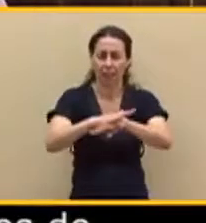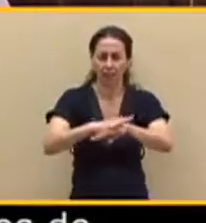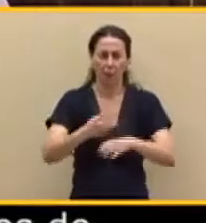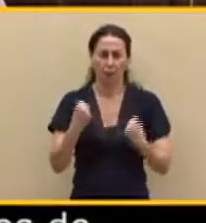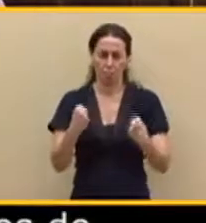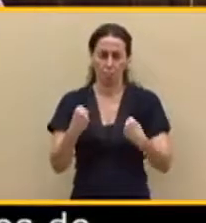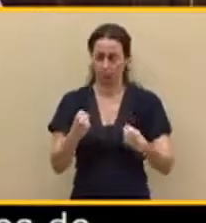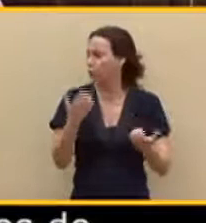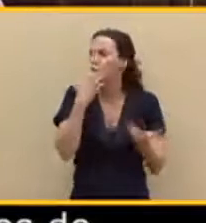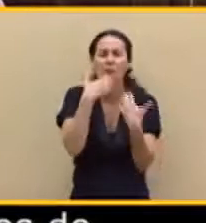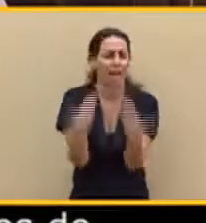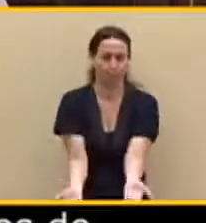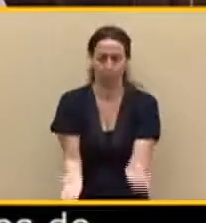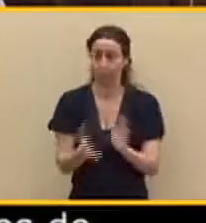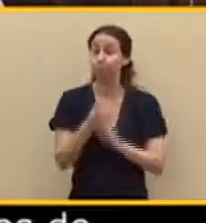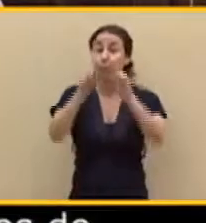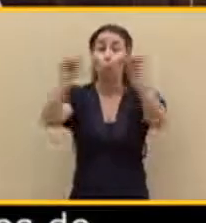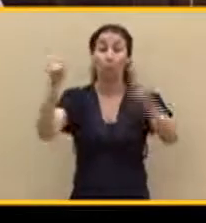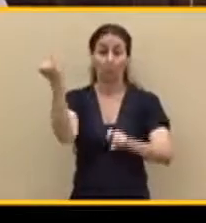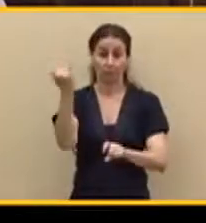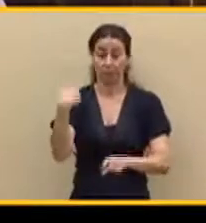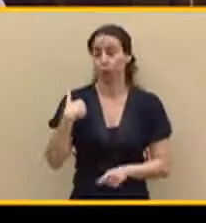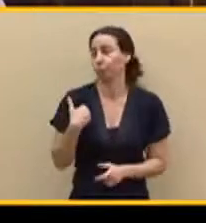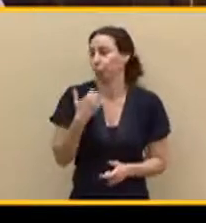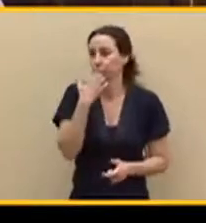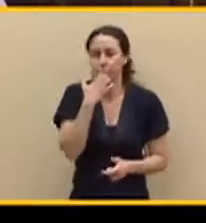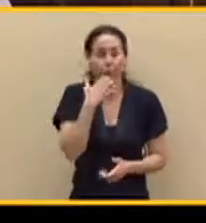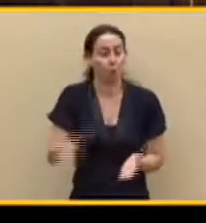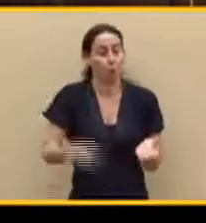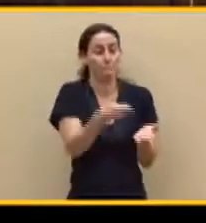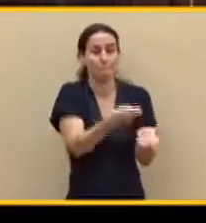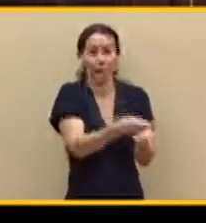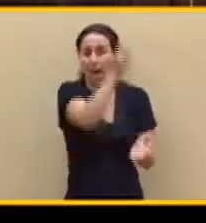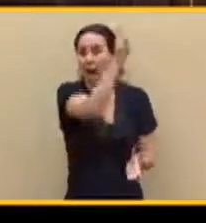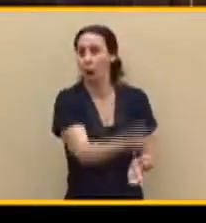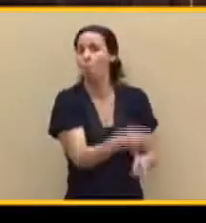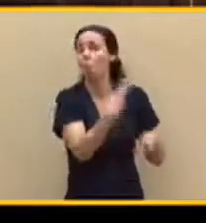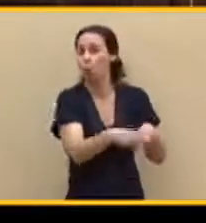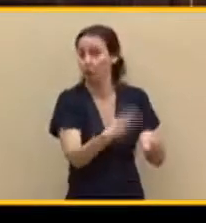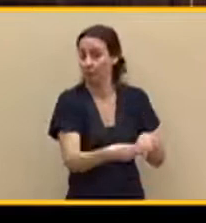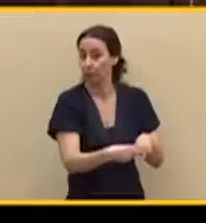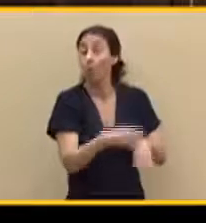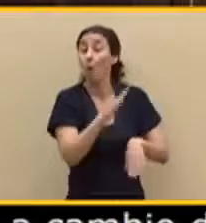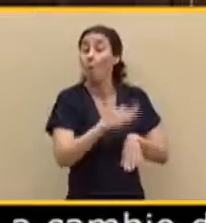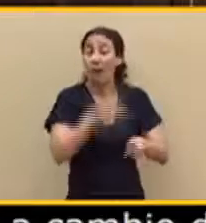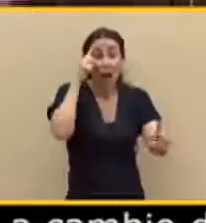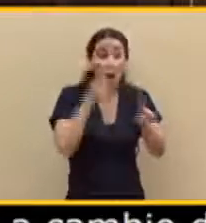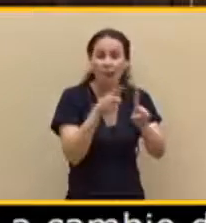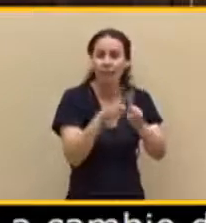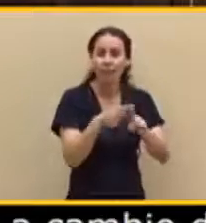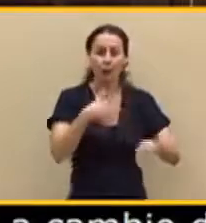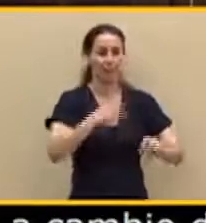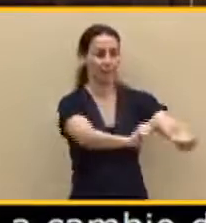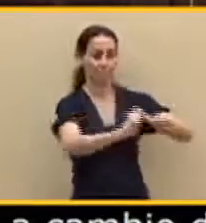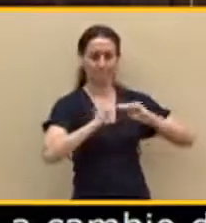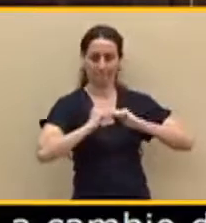sencillo. Miren, un empresario paga una mordida a un político a cambio de la concesión de una obra pública. Rápidamente saldrían